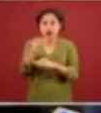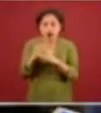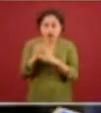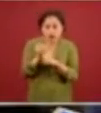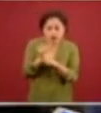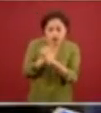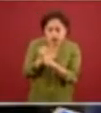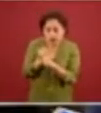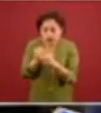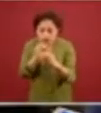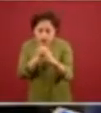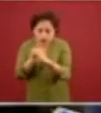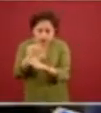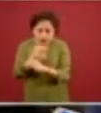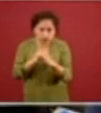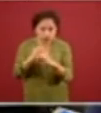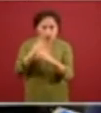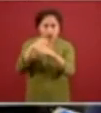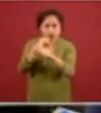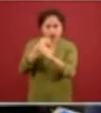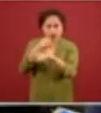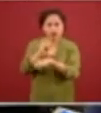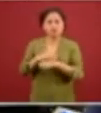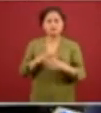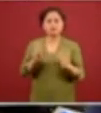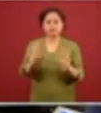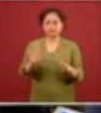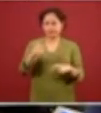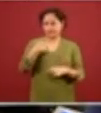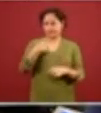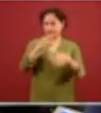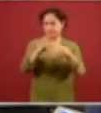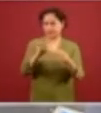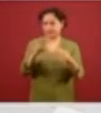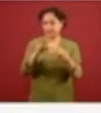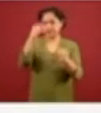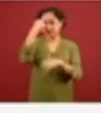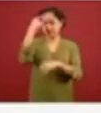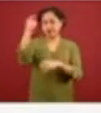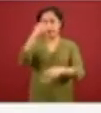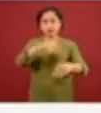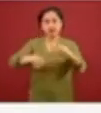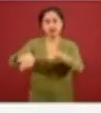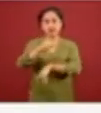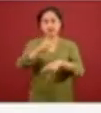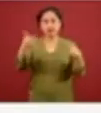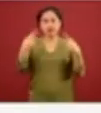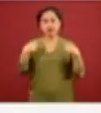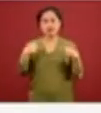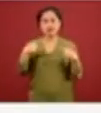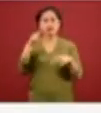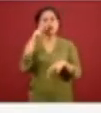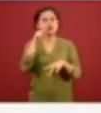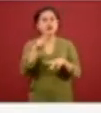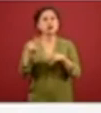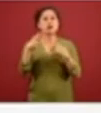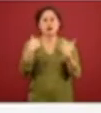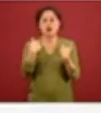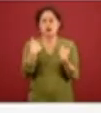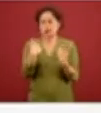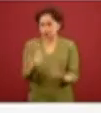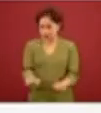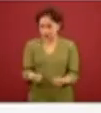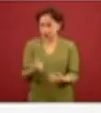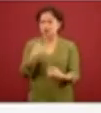Para ponerlos en contexto y que este mensaje también sea un poco más permeable a toda la sociedad, es necesario que explique qué